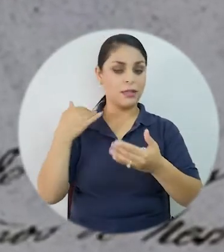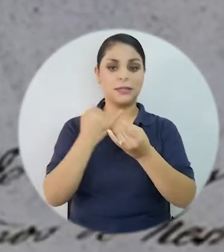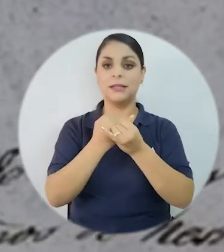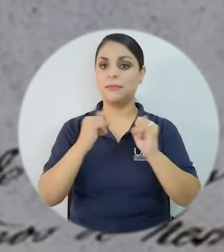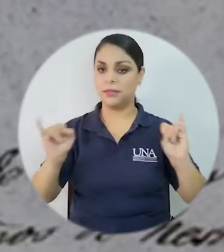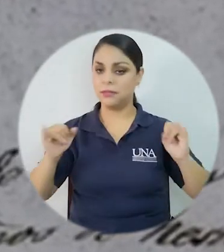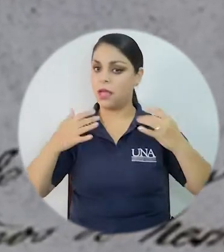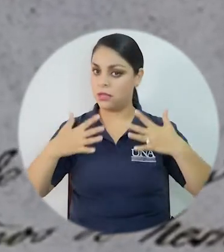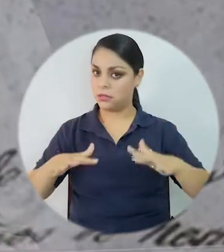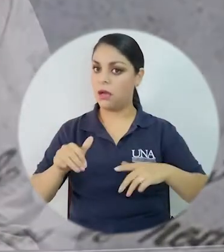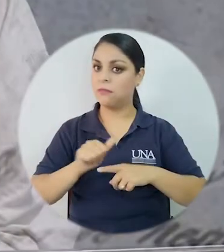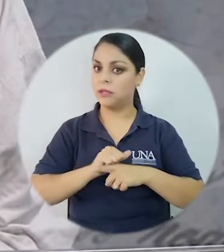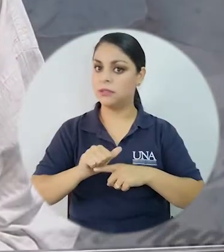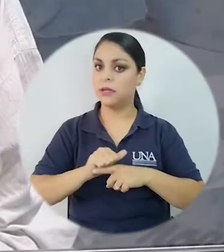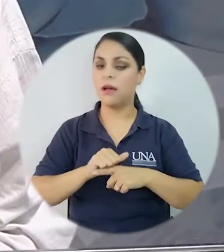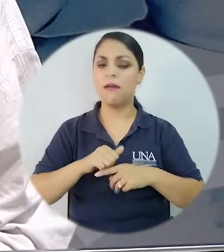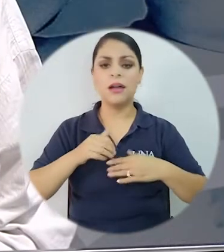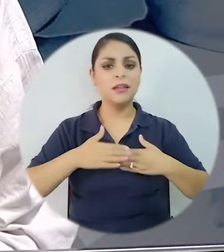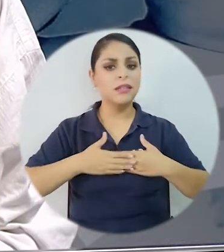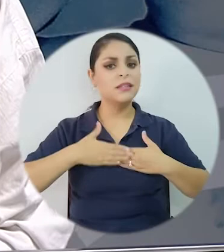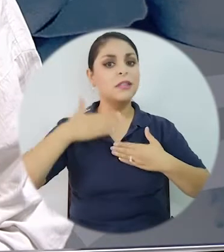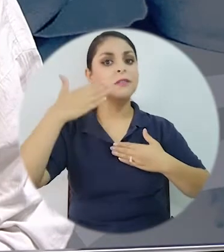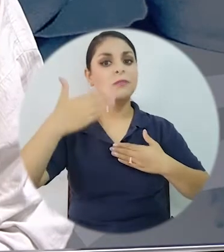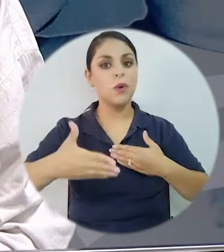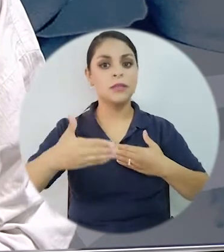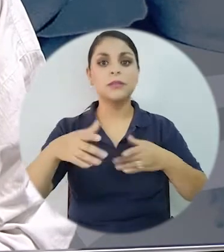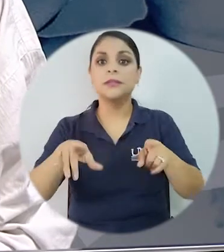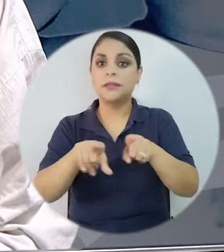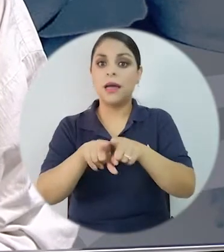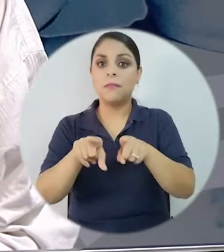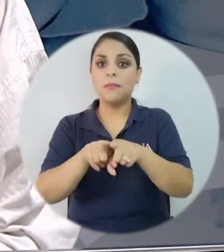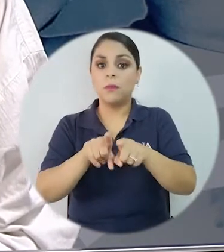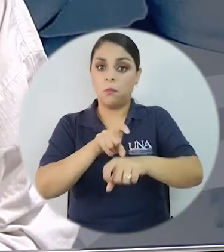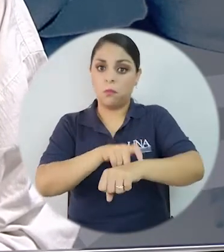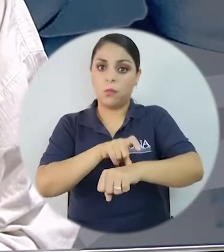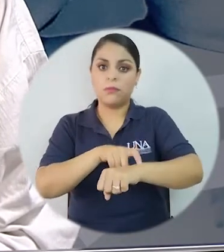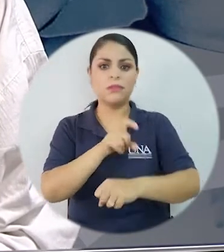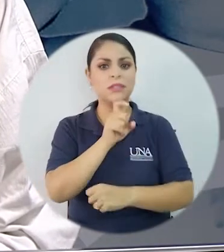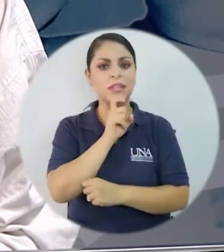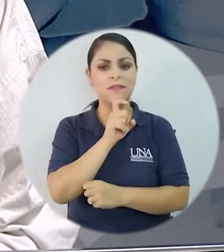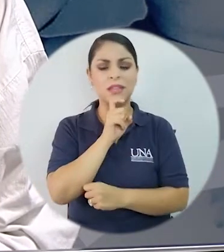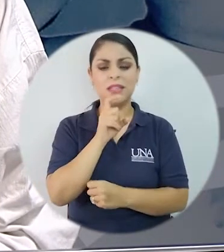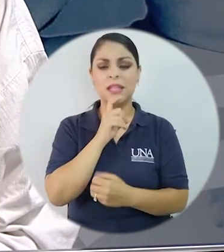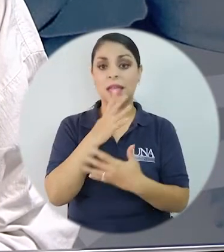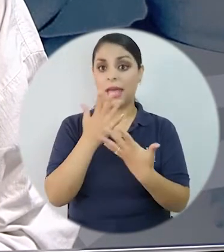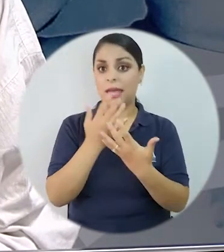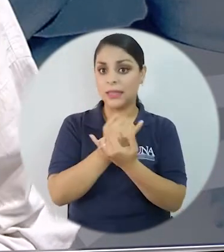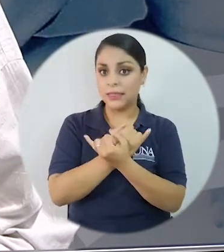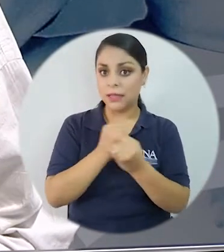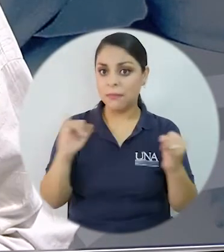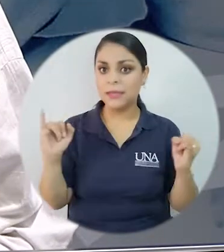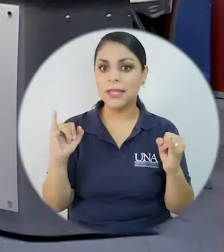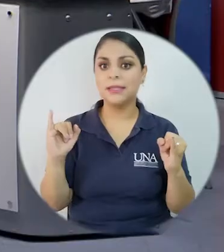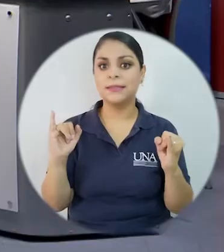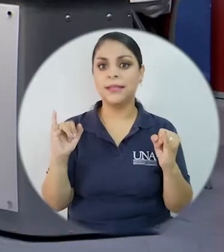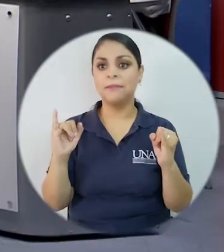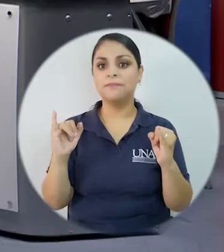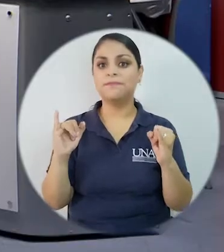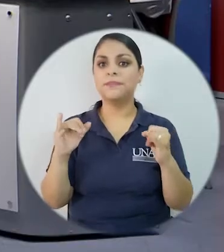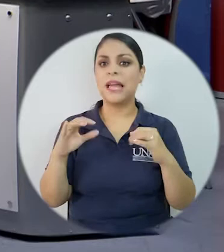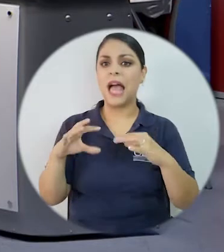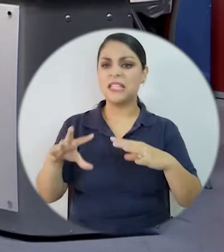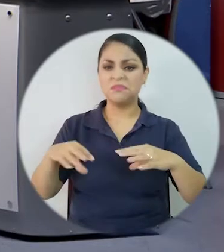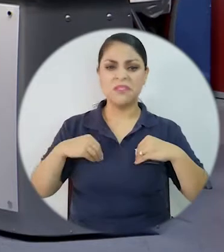se practicaba y después ni se diga, en un momento tan difícil como la independencia, más